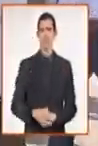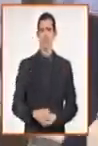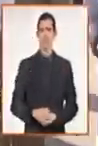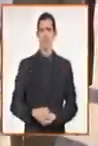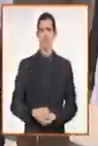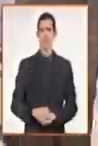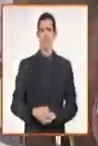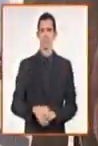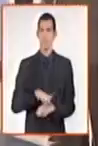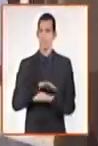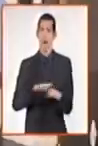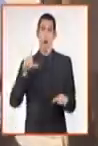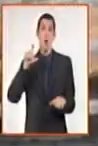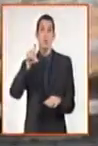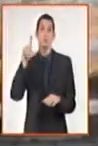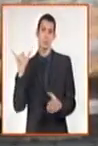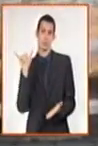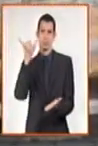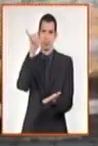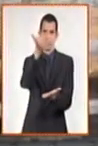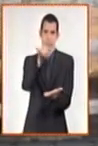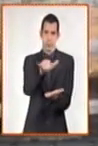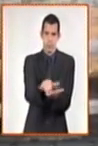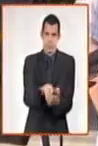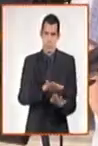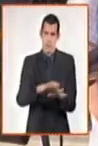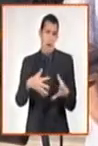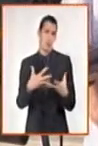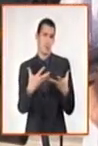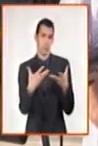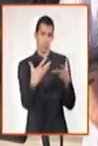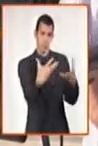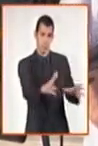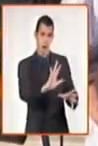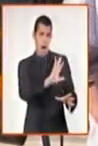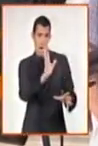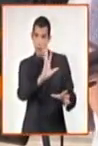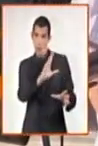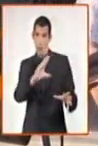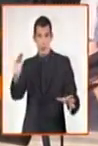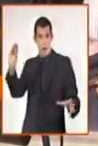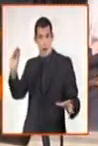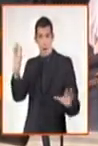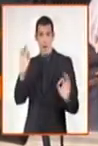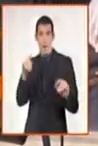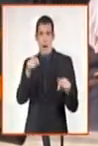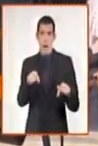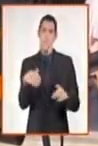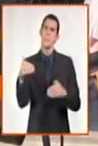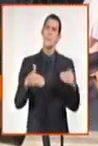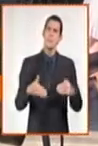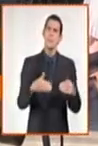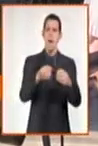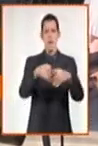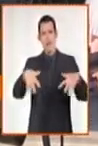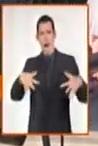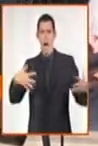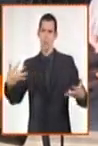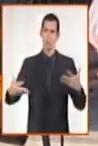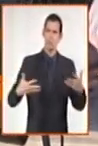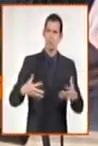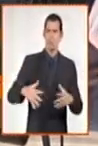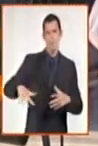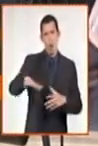Martí autoridades gubernamentales y militares de ambas naciones. Tenemos programados aún más vuelos para traslado de personal